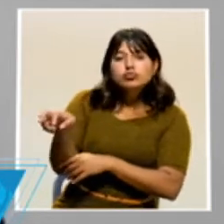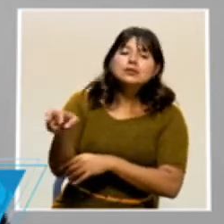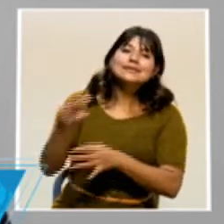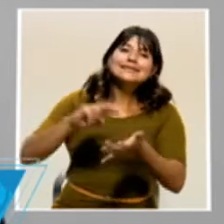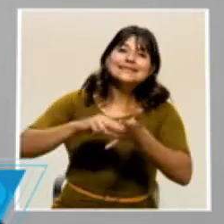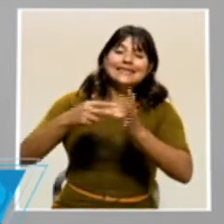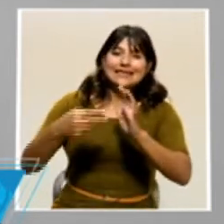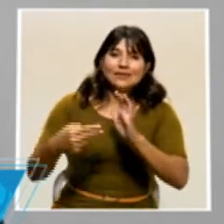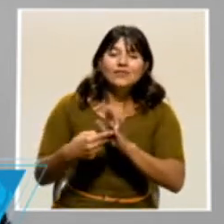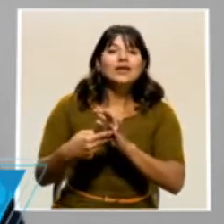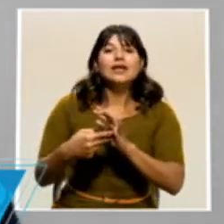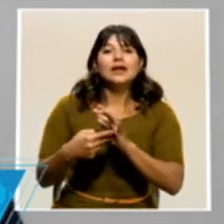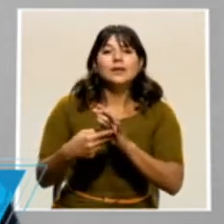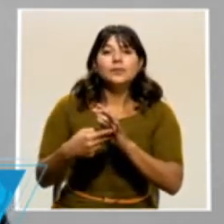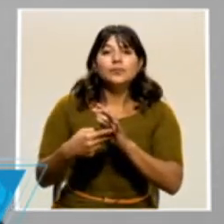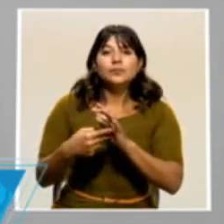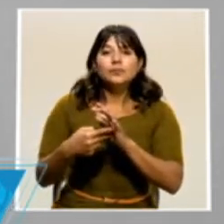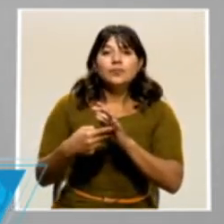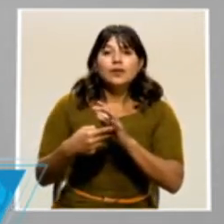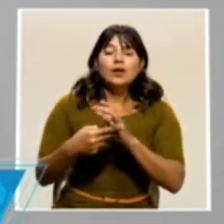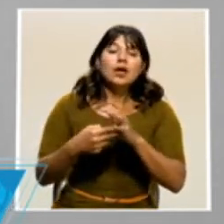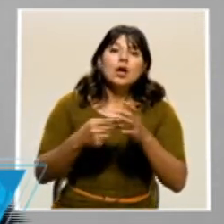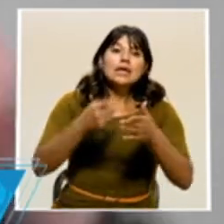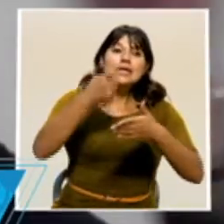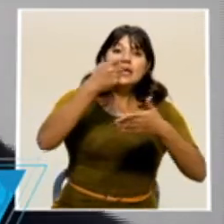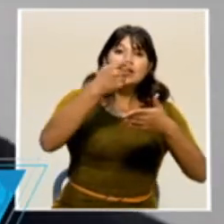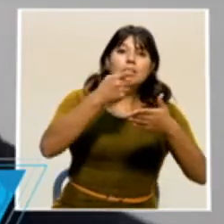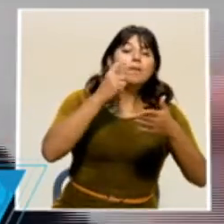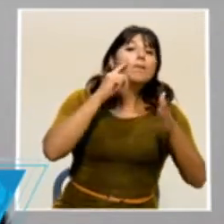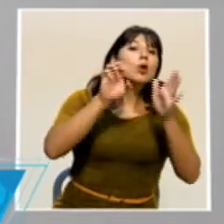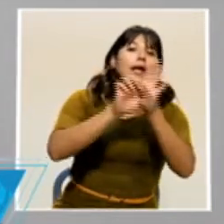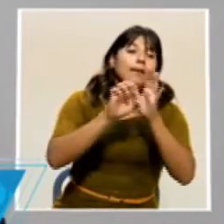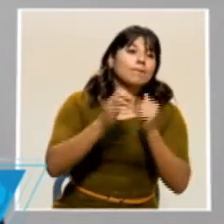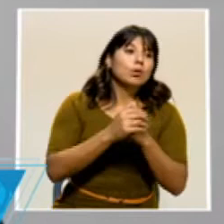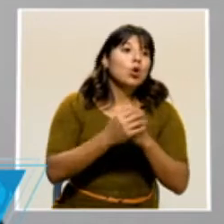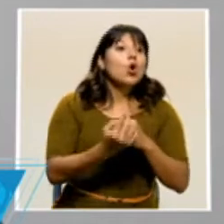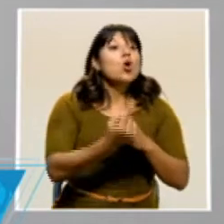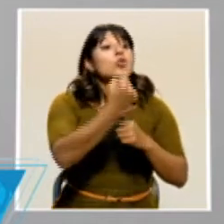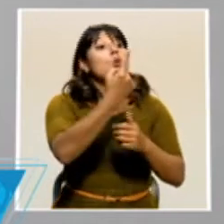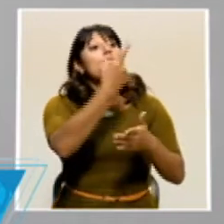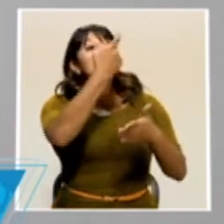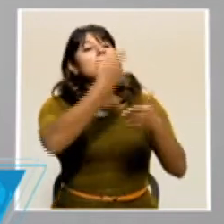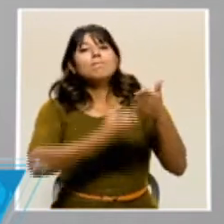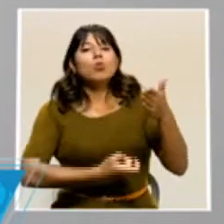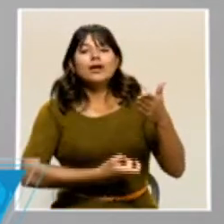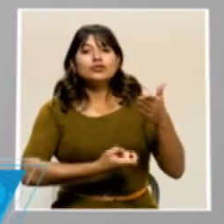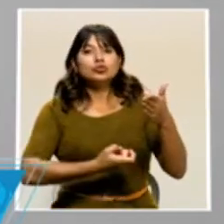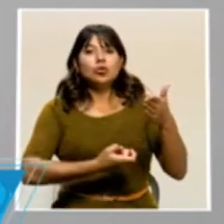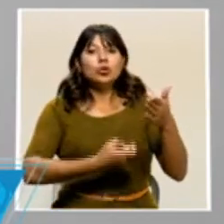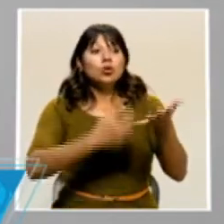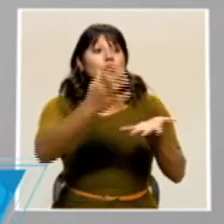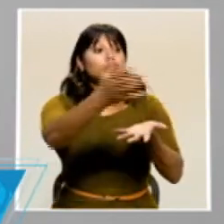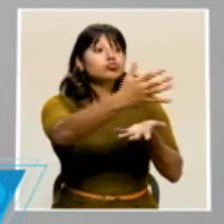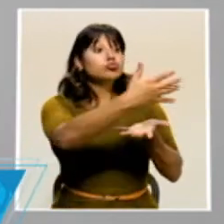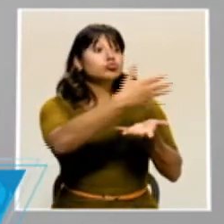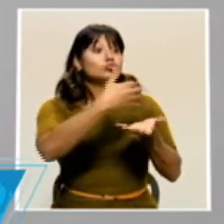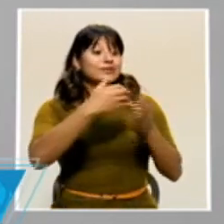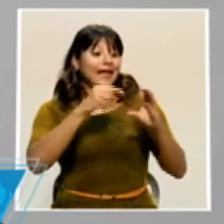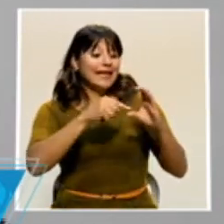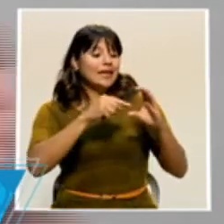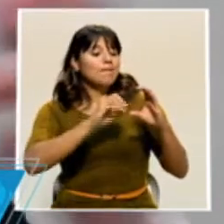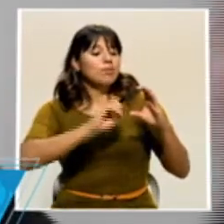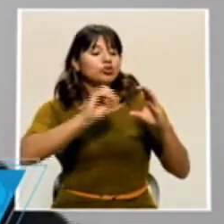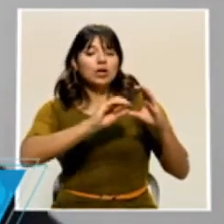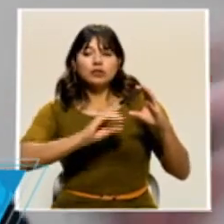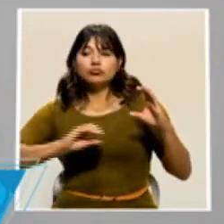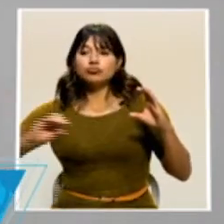porcentaje de un impuesto X se le va a transferir a la institución Y, independientemente de la